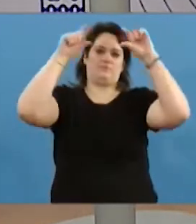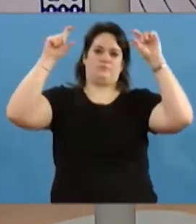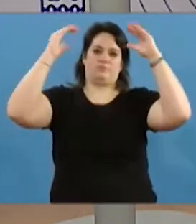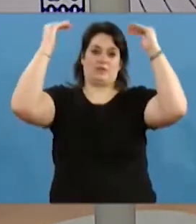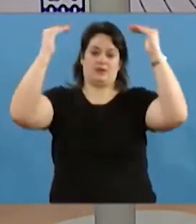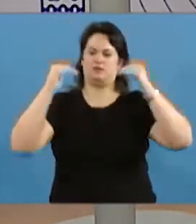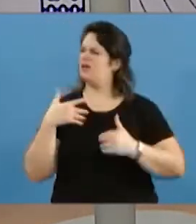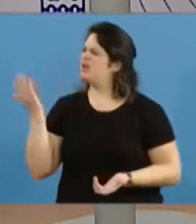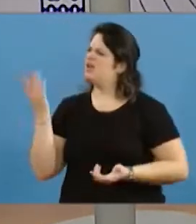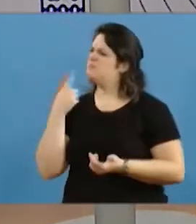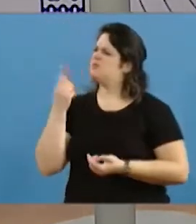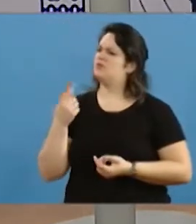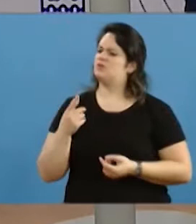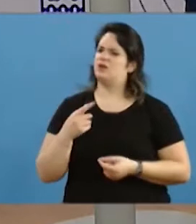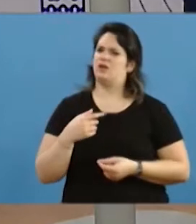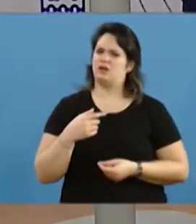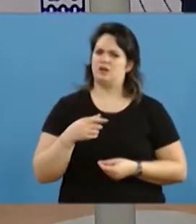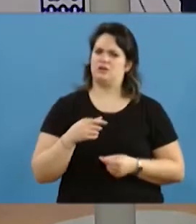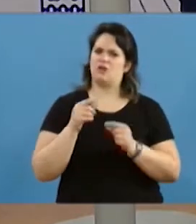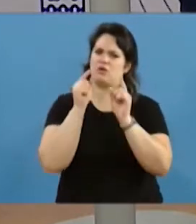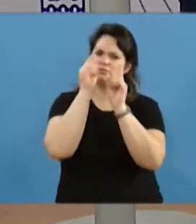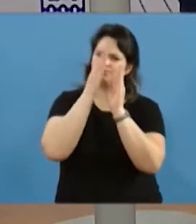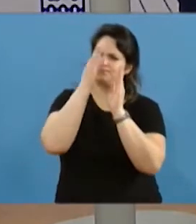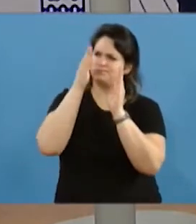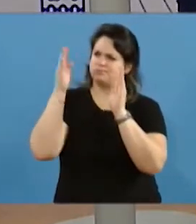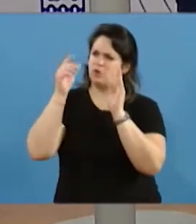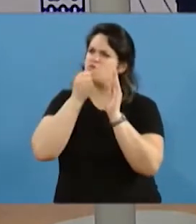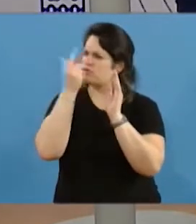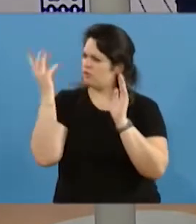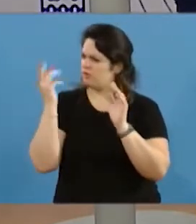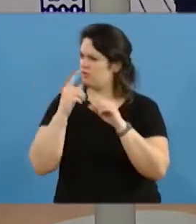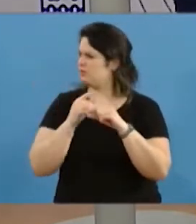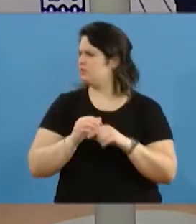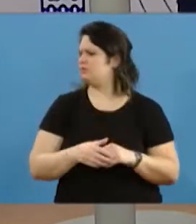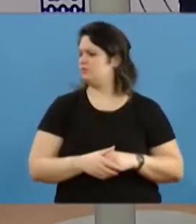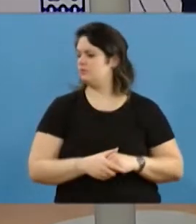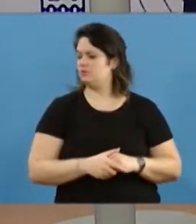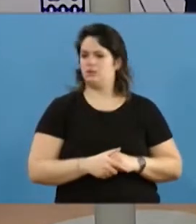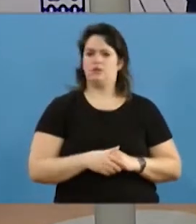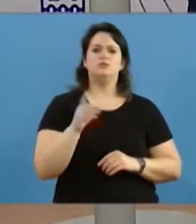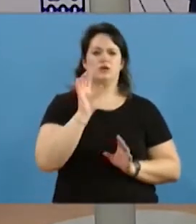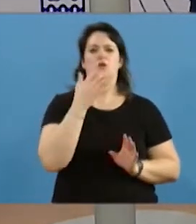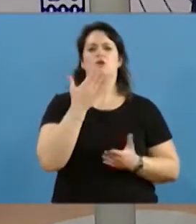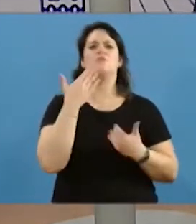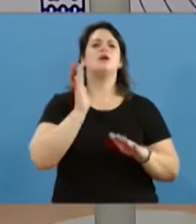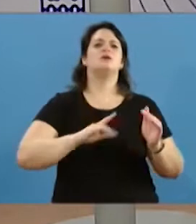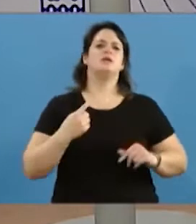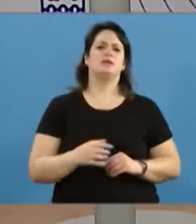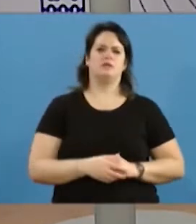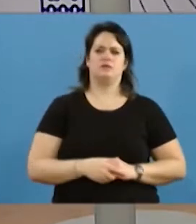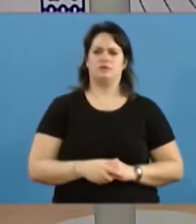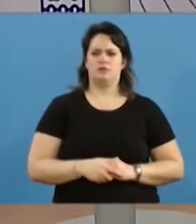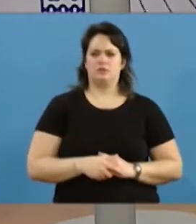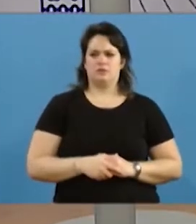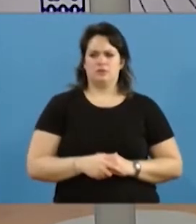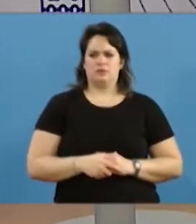la tabla. Pero, ¿sí?, señor, ¿tengo que uh-huh. contar todas las marquitas? En realidad, podemos hacer lo siguiente, Tommy.